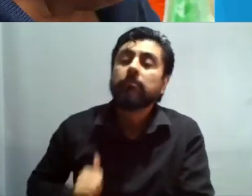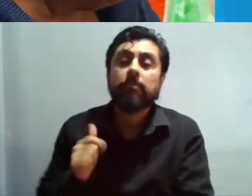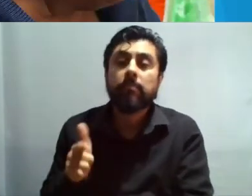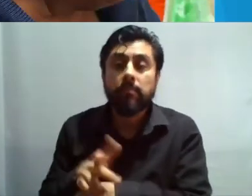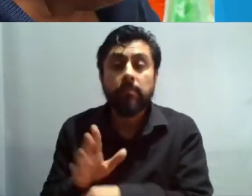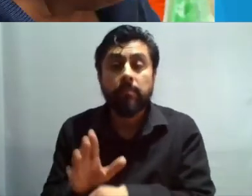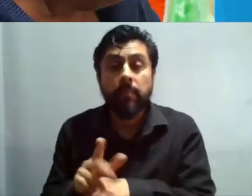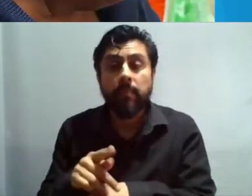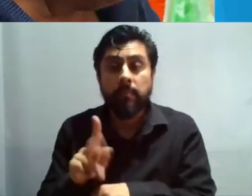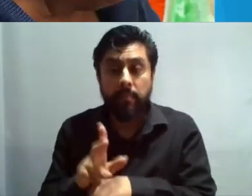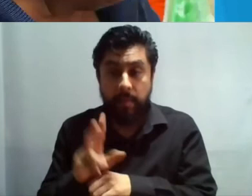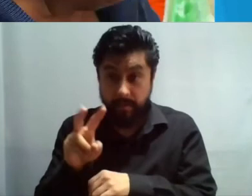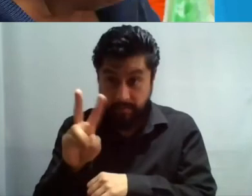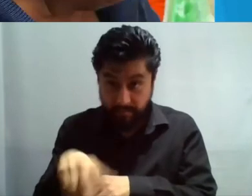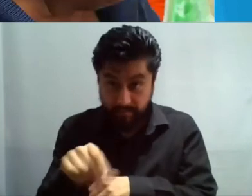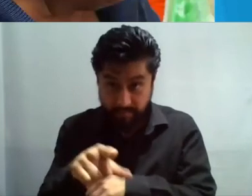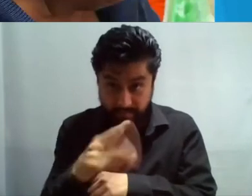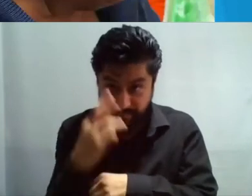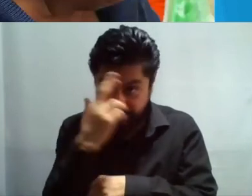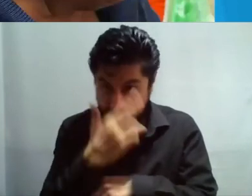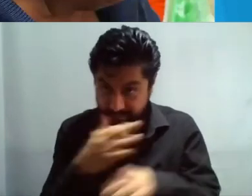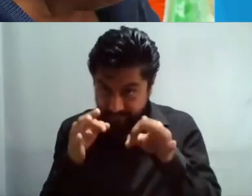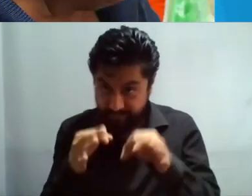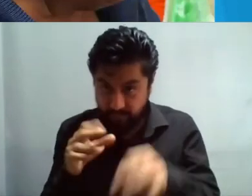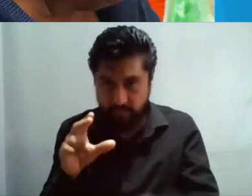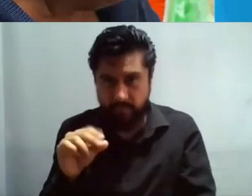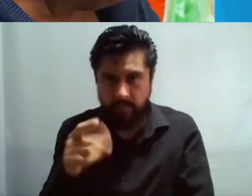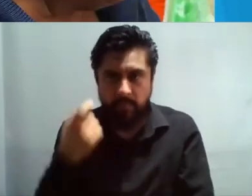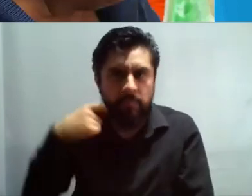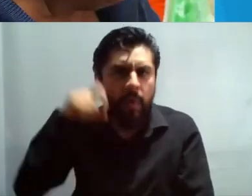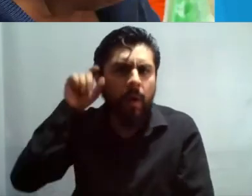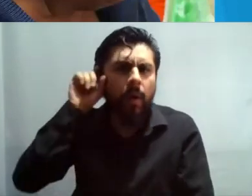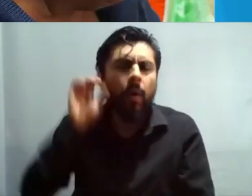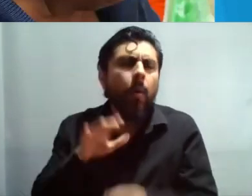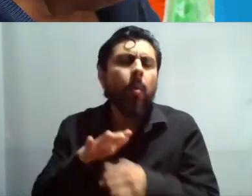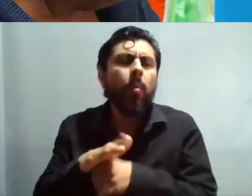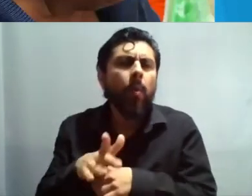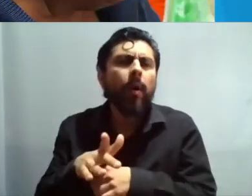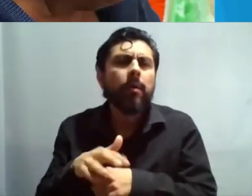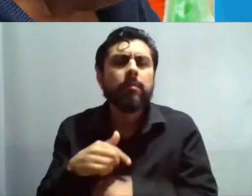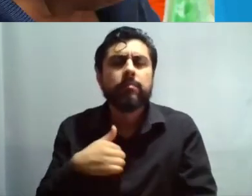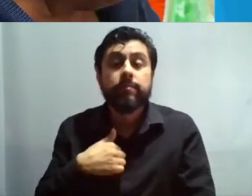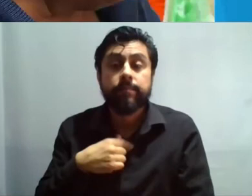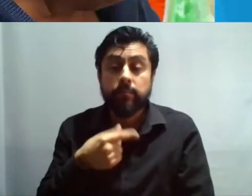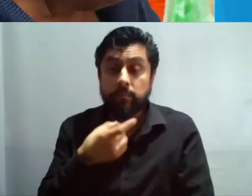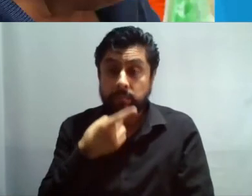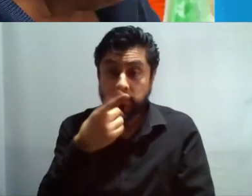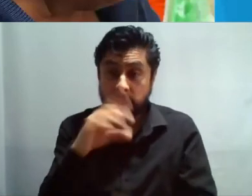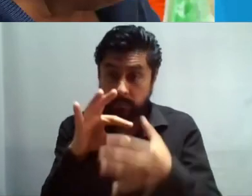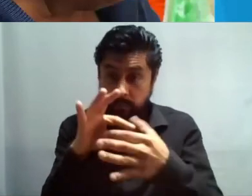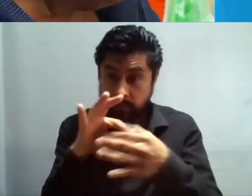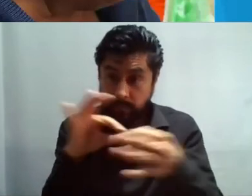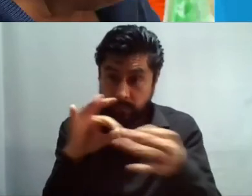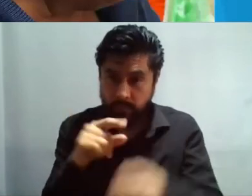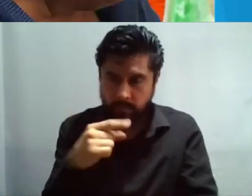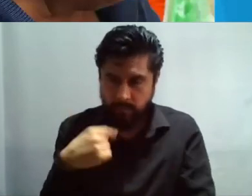hace toda la exploración adecuada y no sabían qué aparato poner. Yo le dije aquí a esta persona, le dije, mire, yo